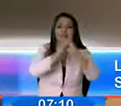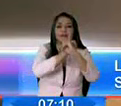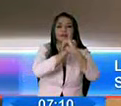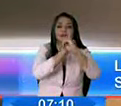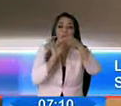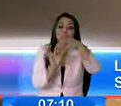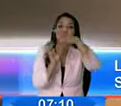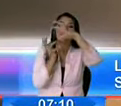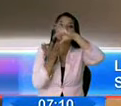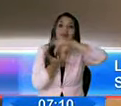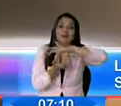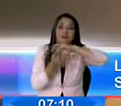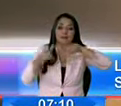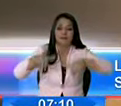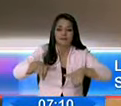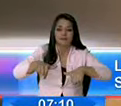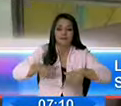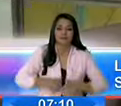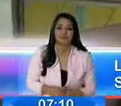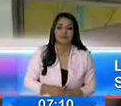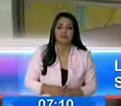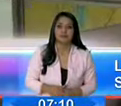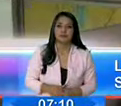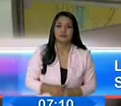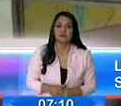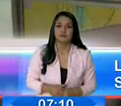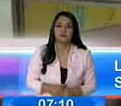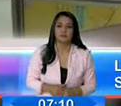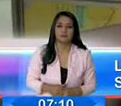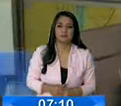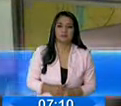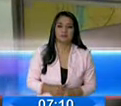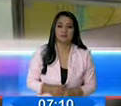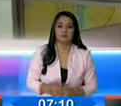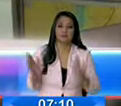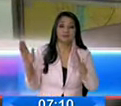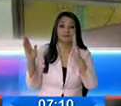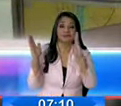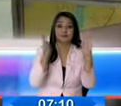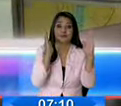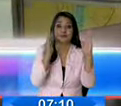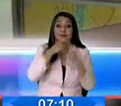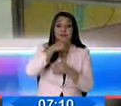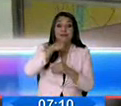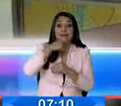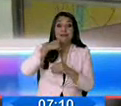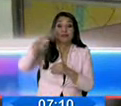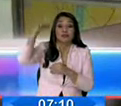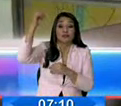de Meteorología e Hidrología, INAMI. La época seca se retardó